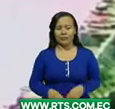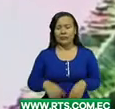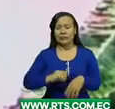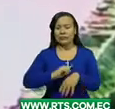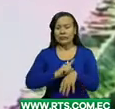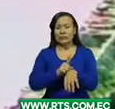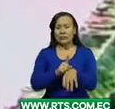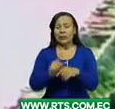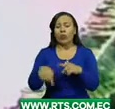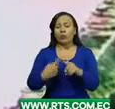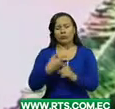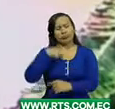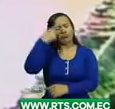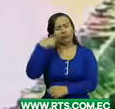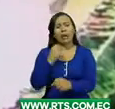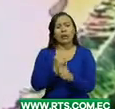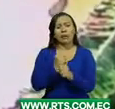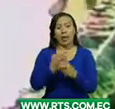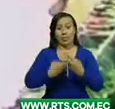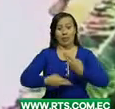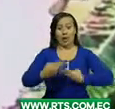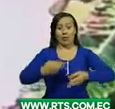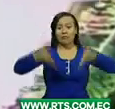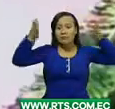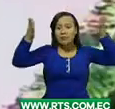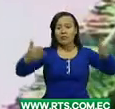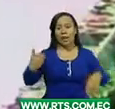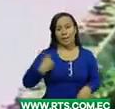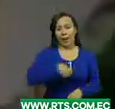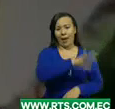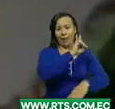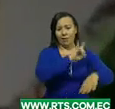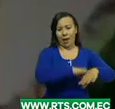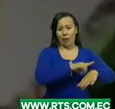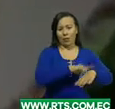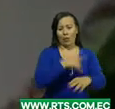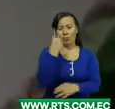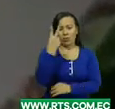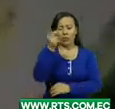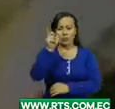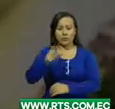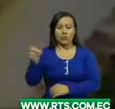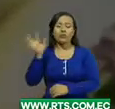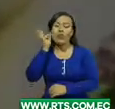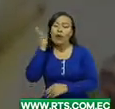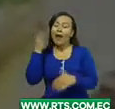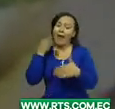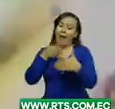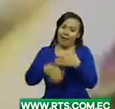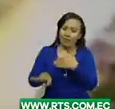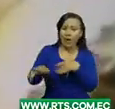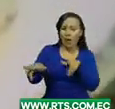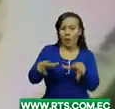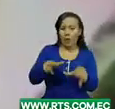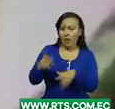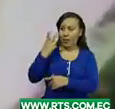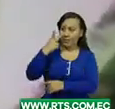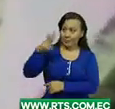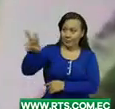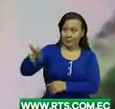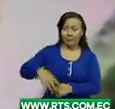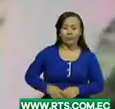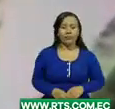Momentos después de que la trabajadora de este local comercial va al baño, dos mujeres ingresan al establecimiento.